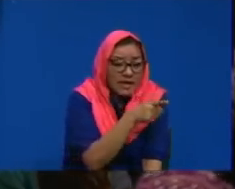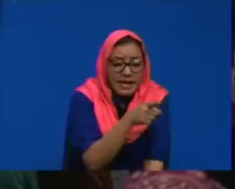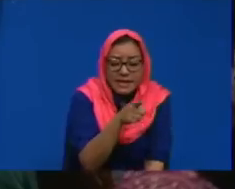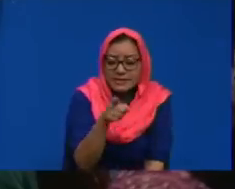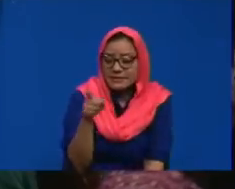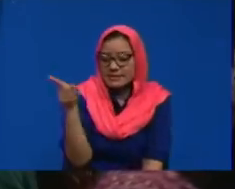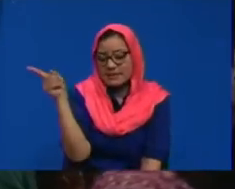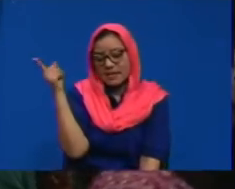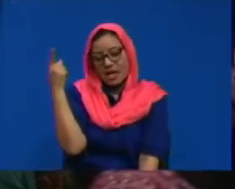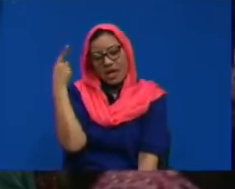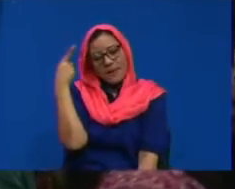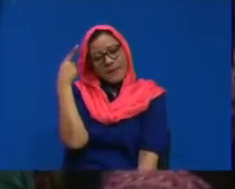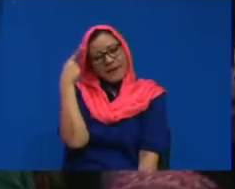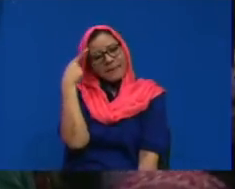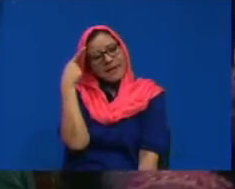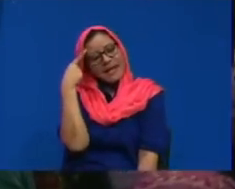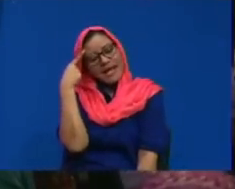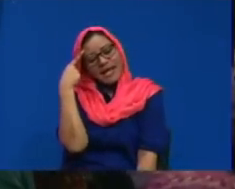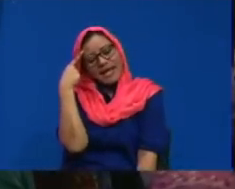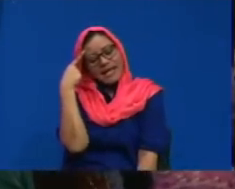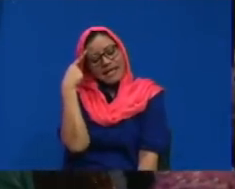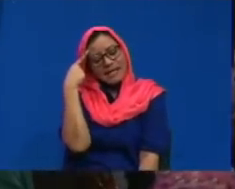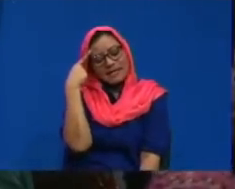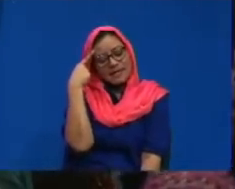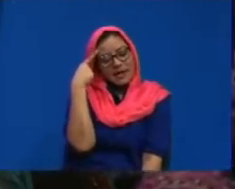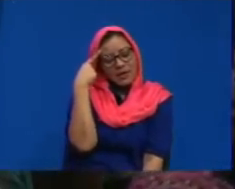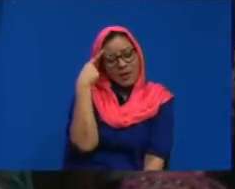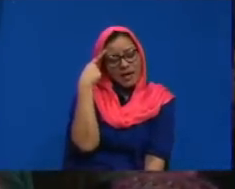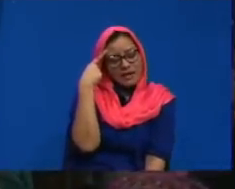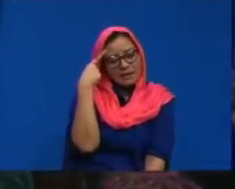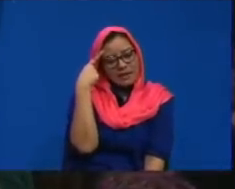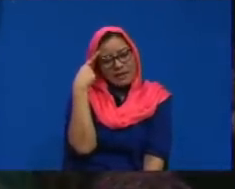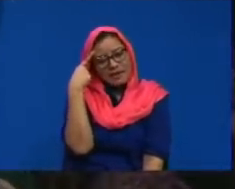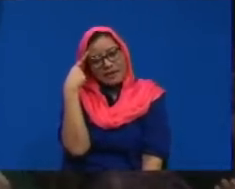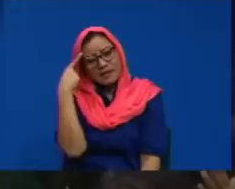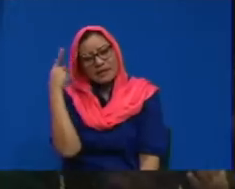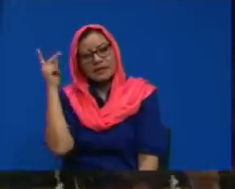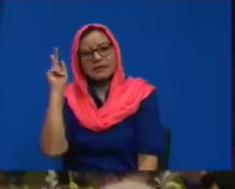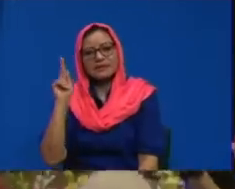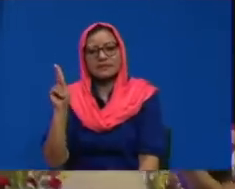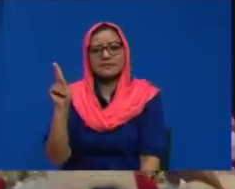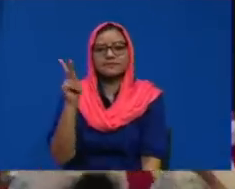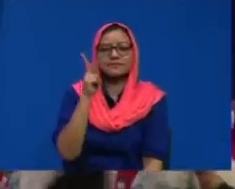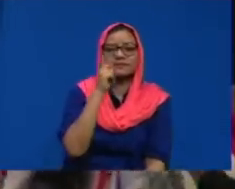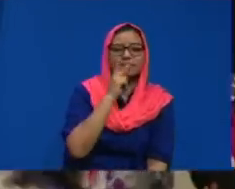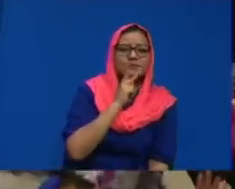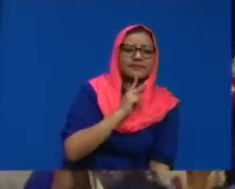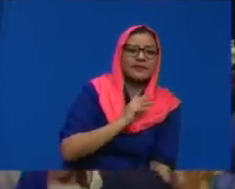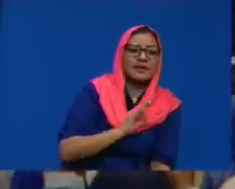digo que es el hombre para que de él te acuerdes,